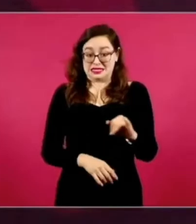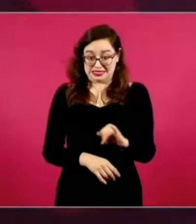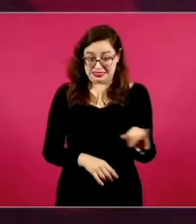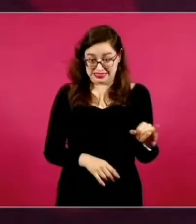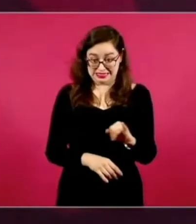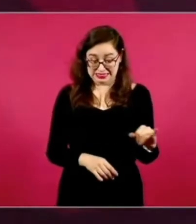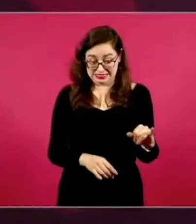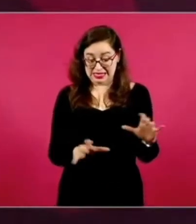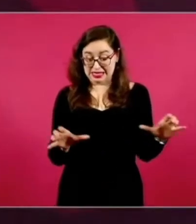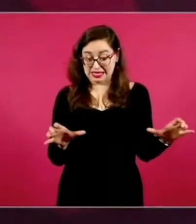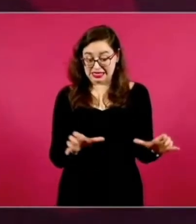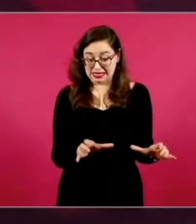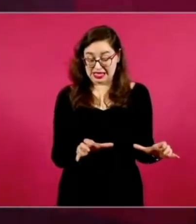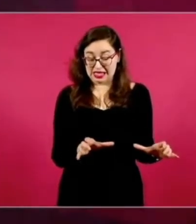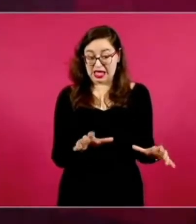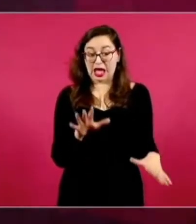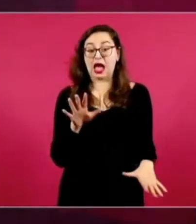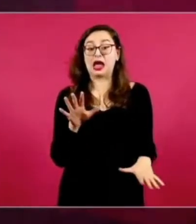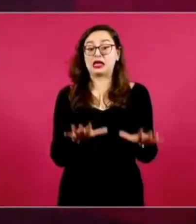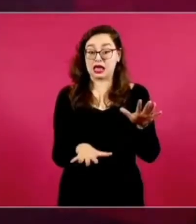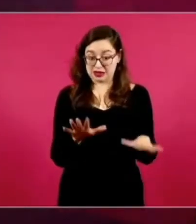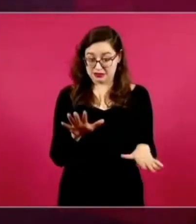en algunas ocasiones